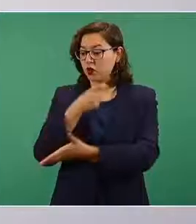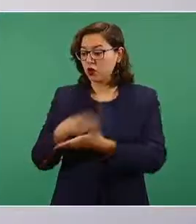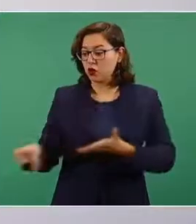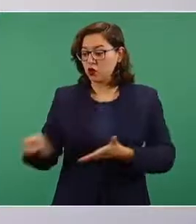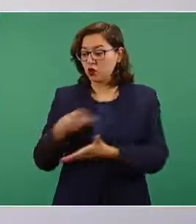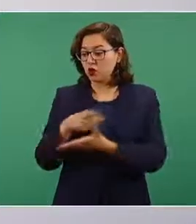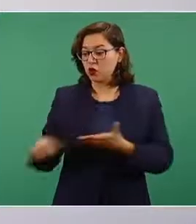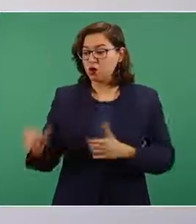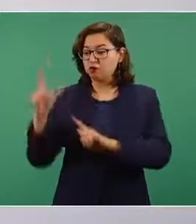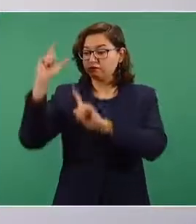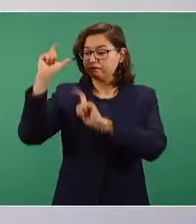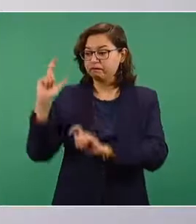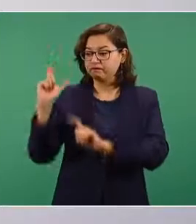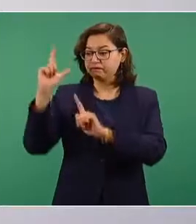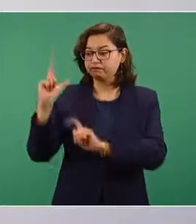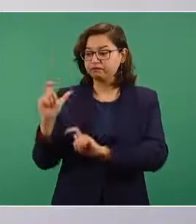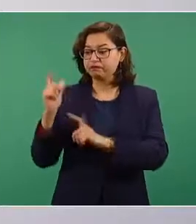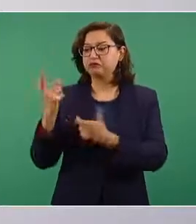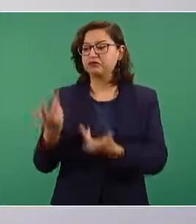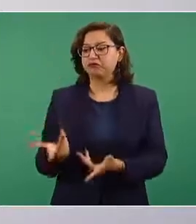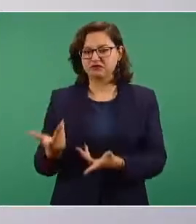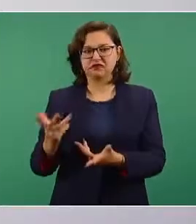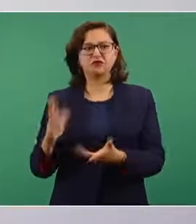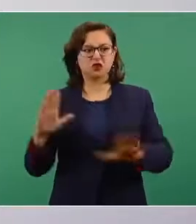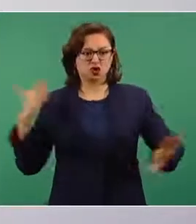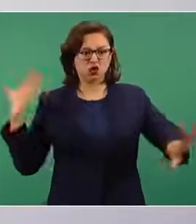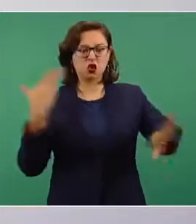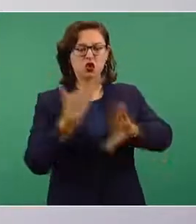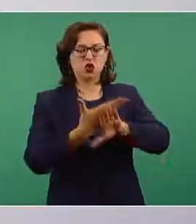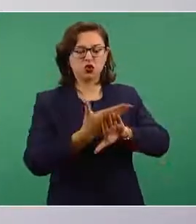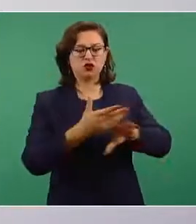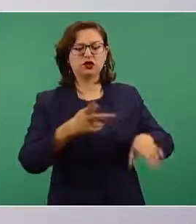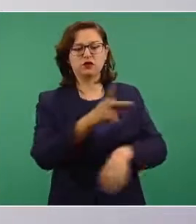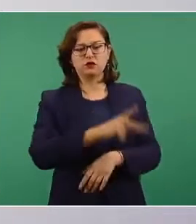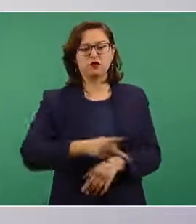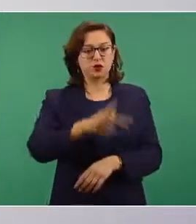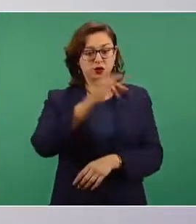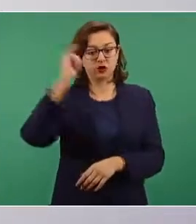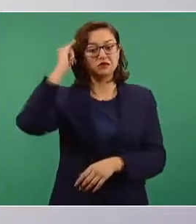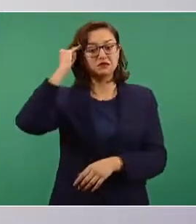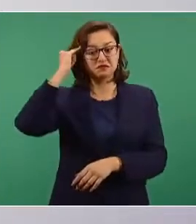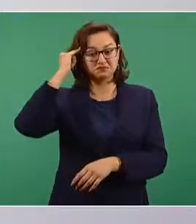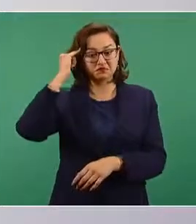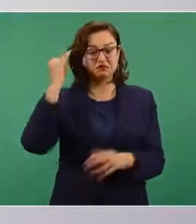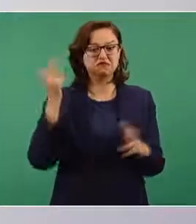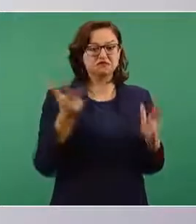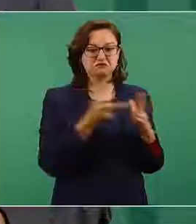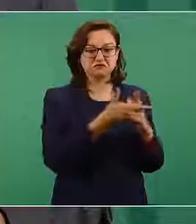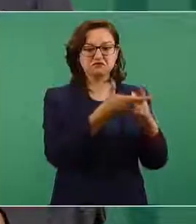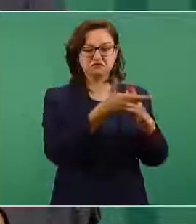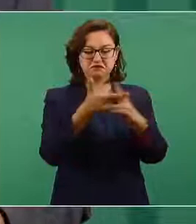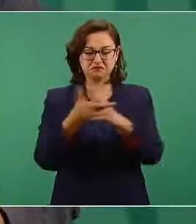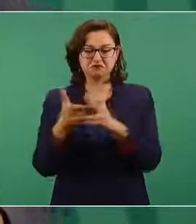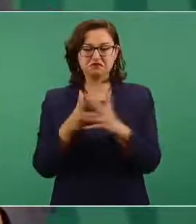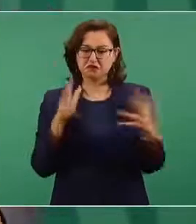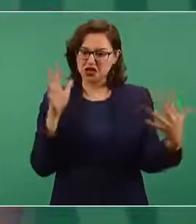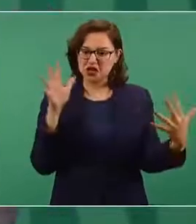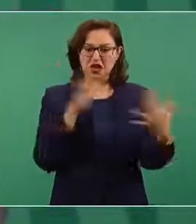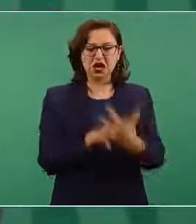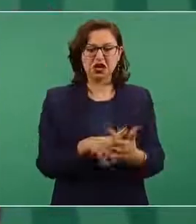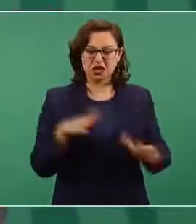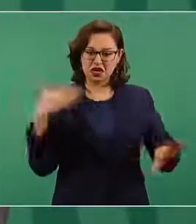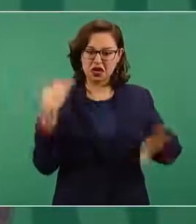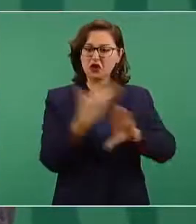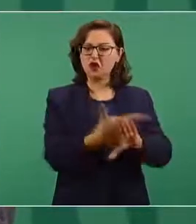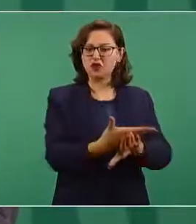la guerra declarada a los yaquis, como también hubo una guerra